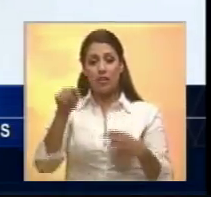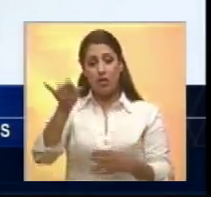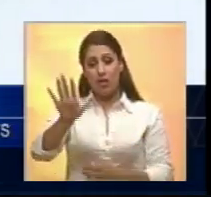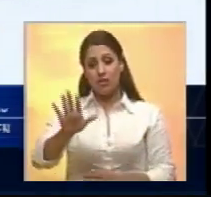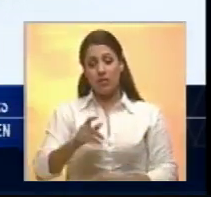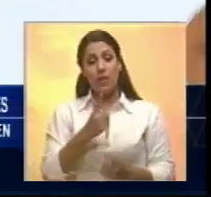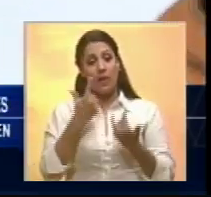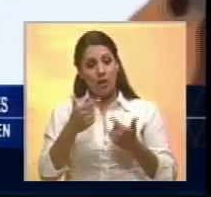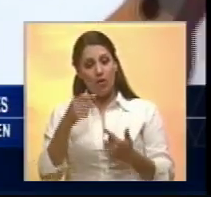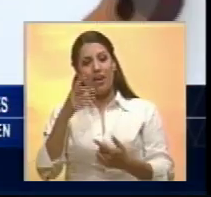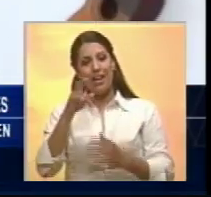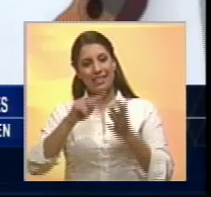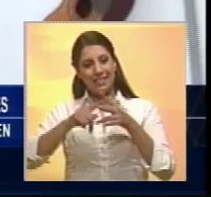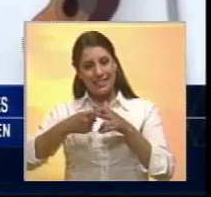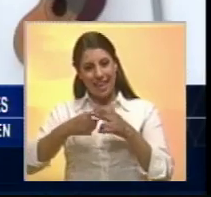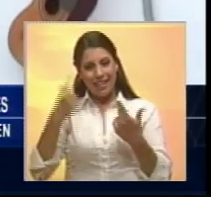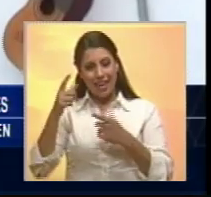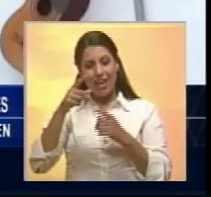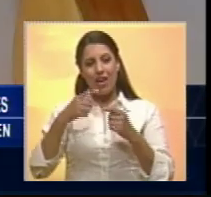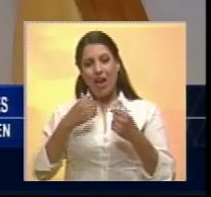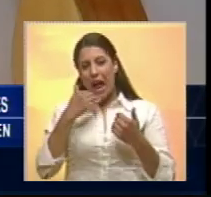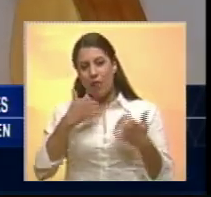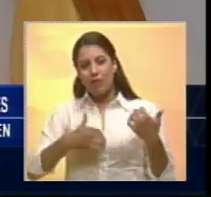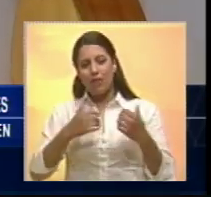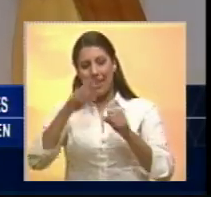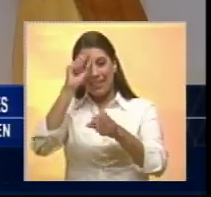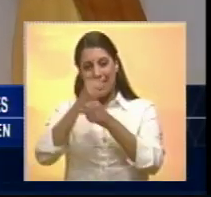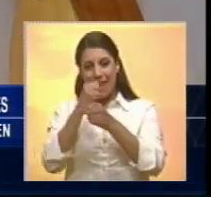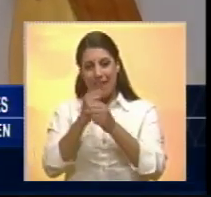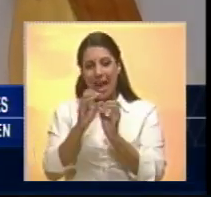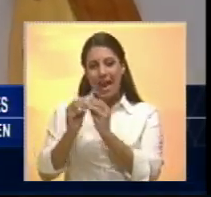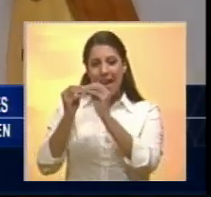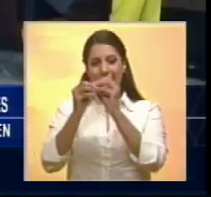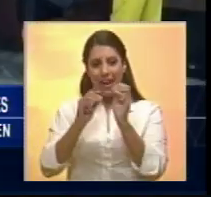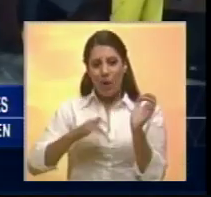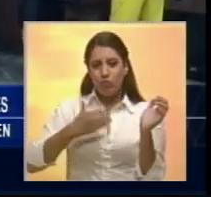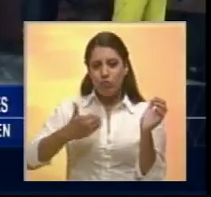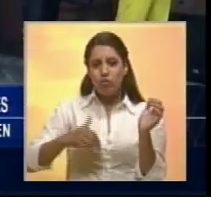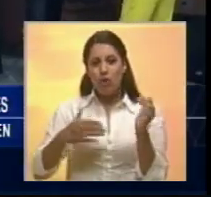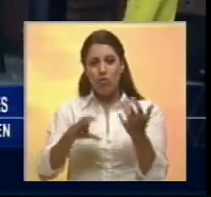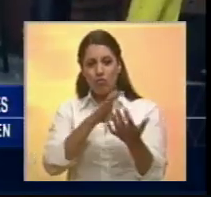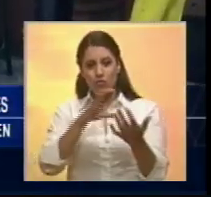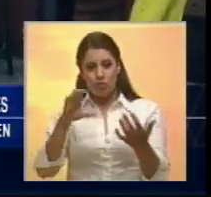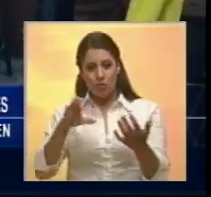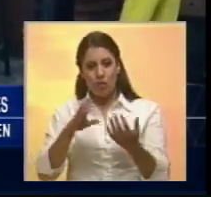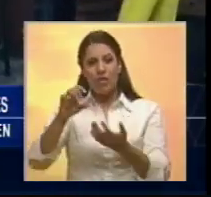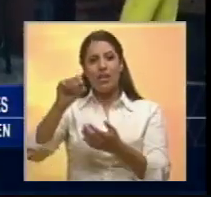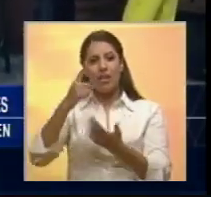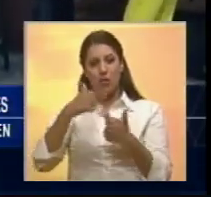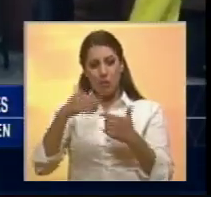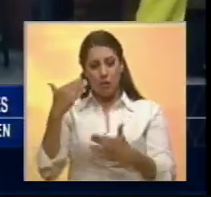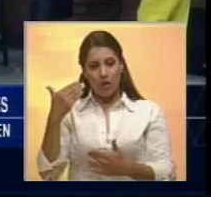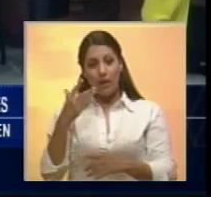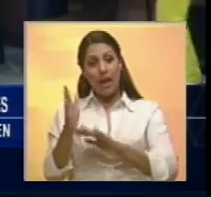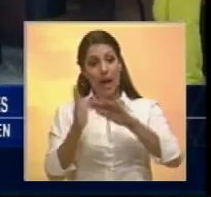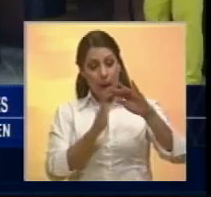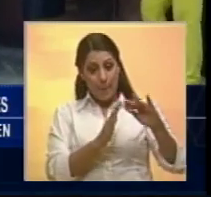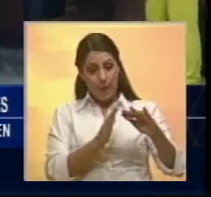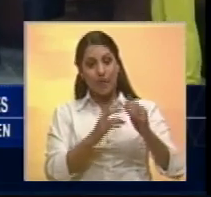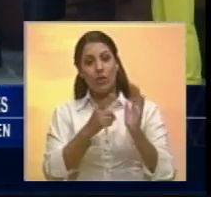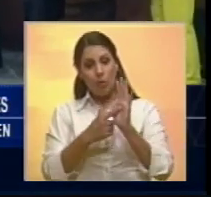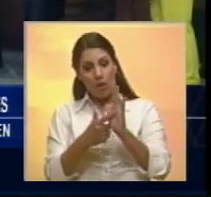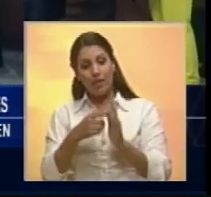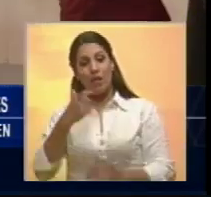el taller de lutería, los privados de libertad producirán y repararán instrumentos musicales en el CPO. Por otra parte,